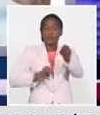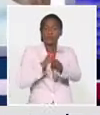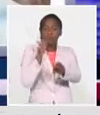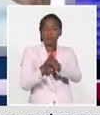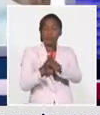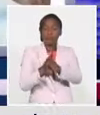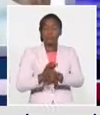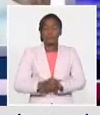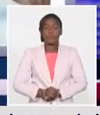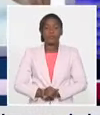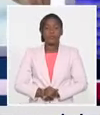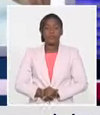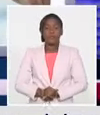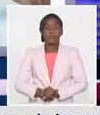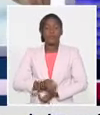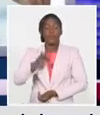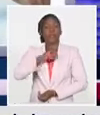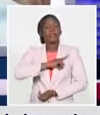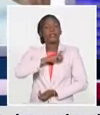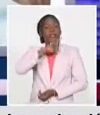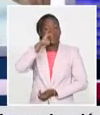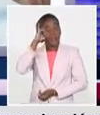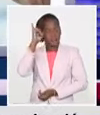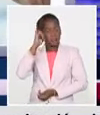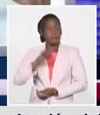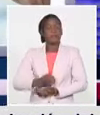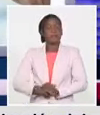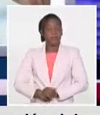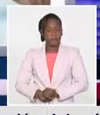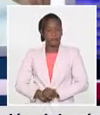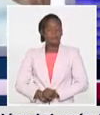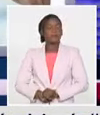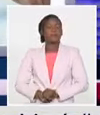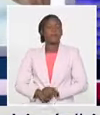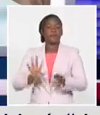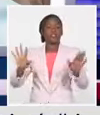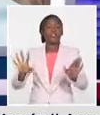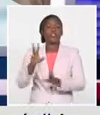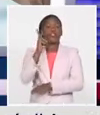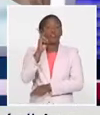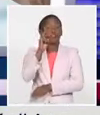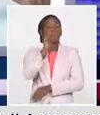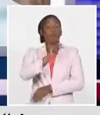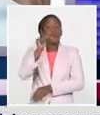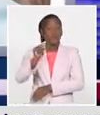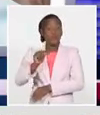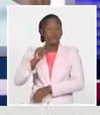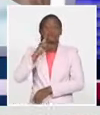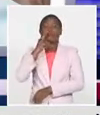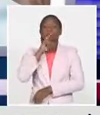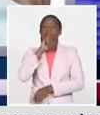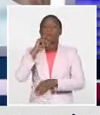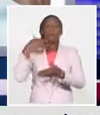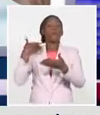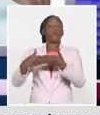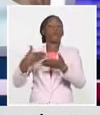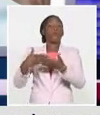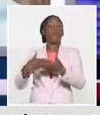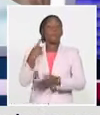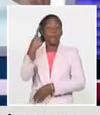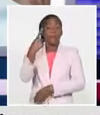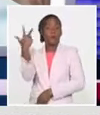tenemos reportes de que hay 12 individuos que han sido PCR positivos después que recibieron la primera